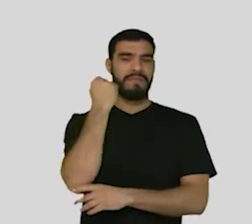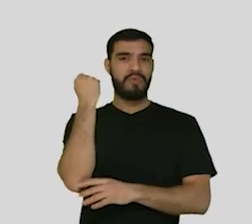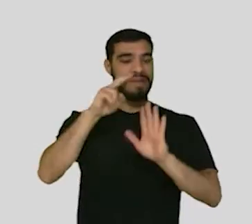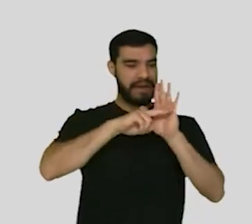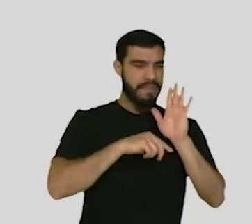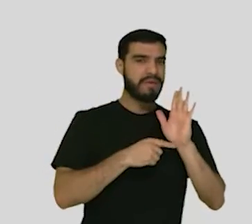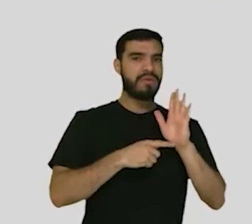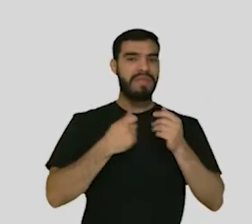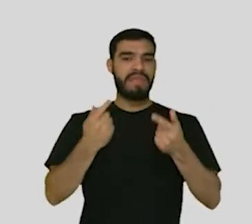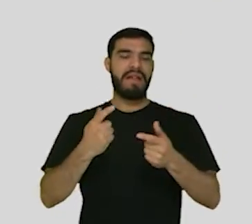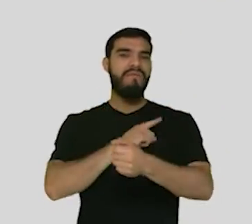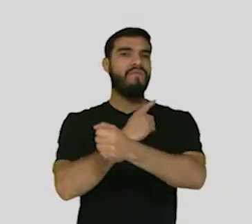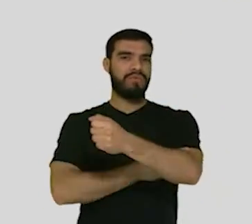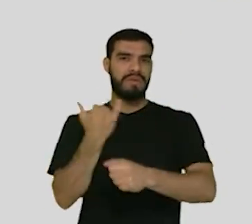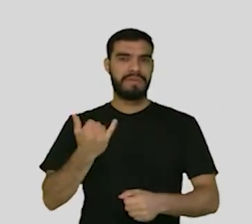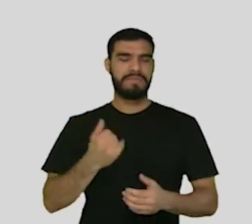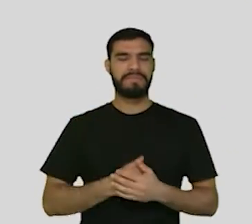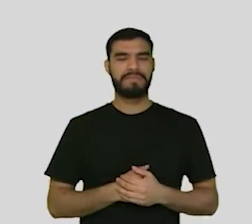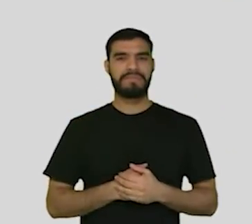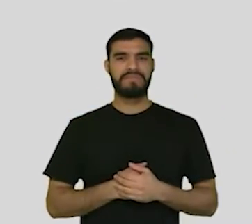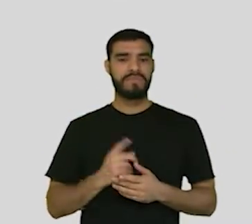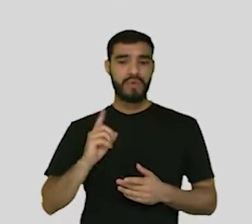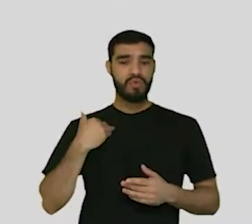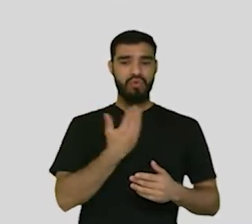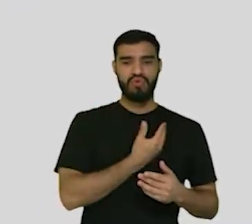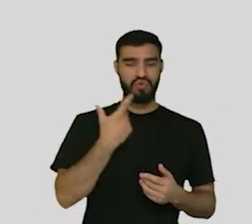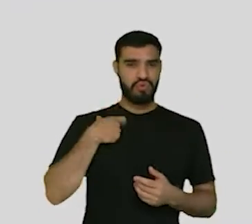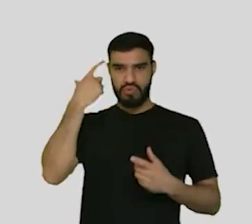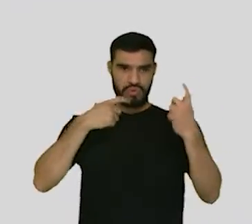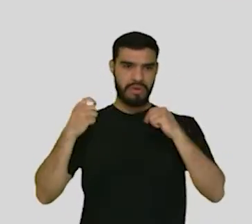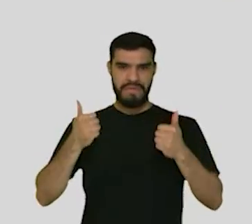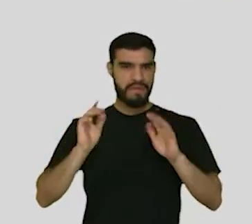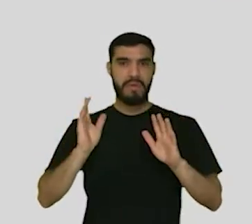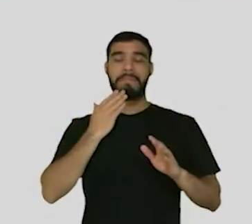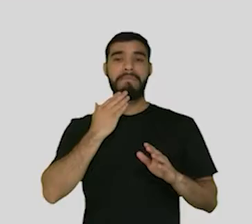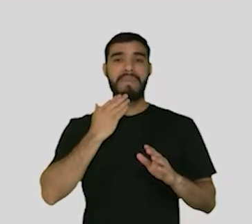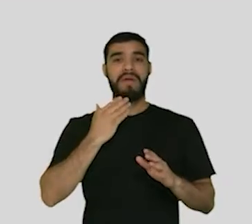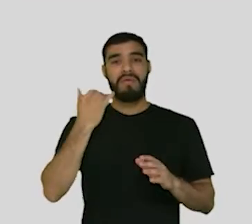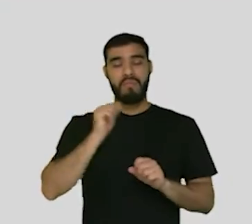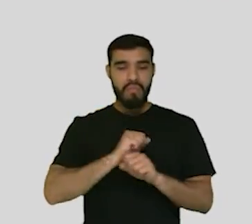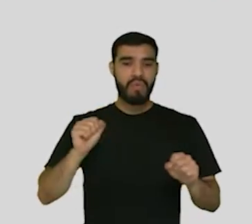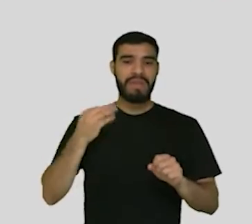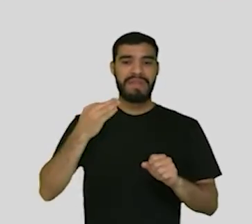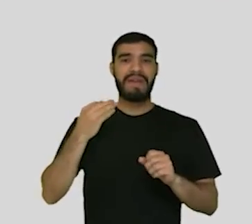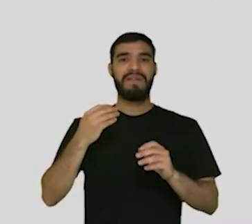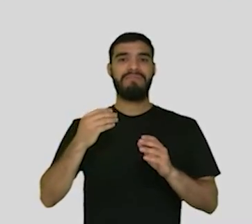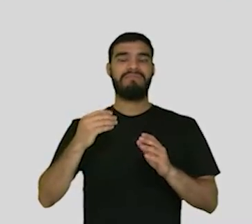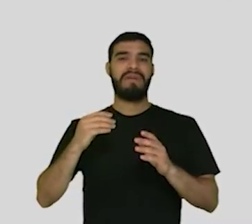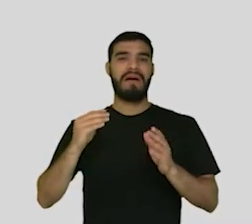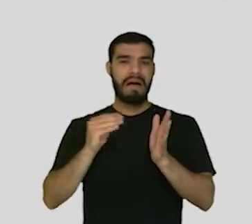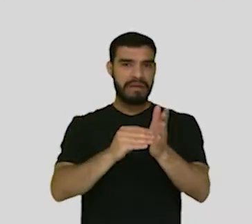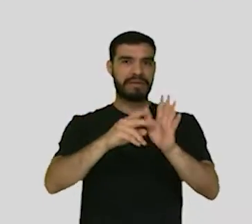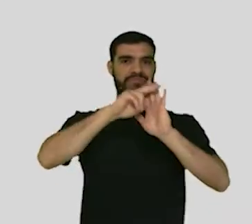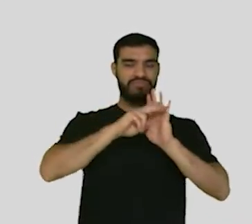sa articulación no pe o me iban pe marete nosotras solas todo bien pero la cuestión es upea la orero iba reyo